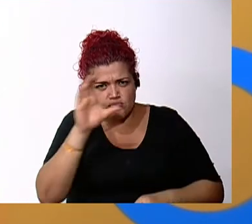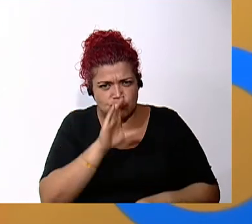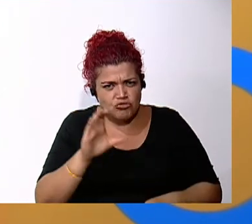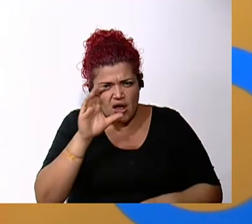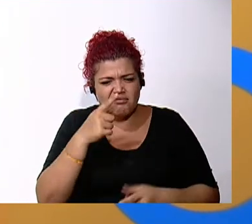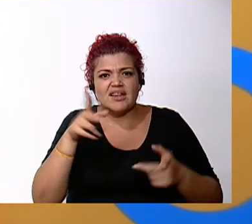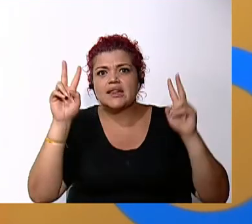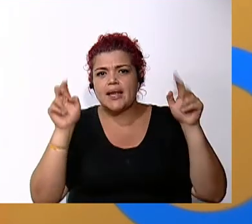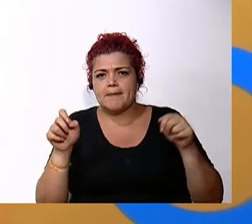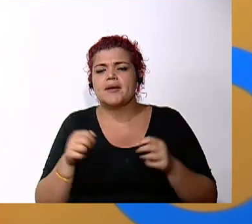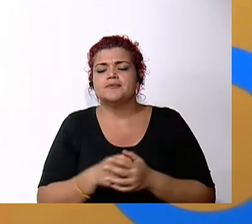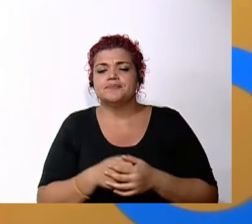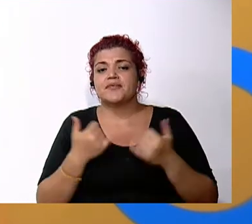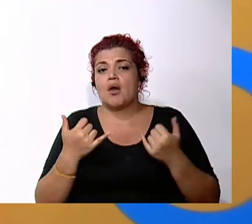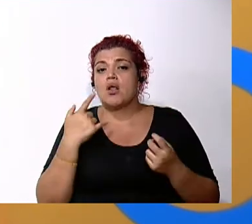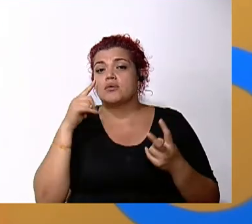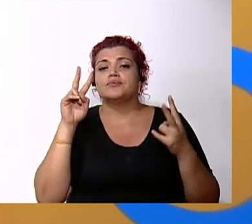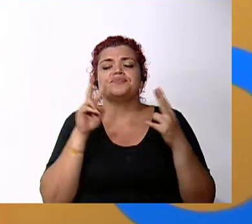vamos